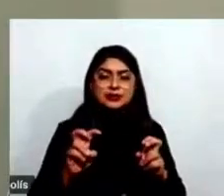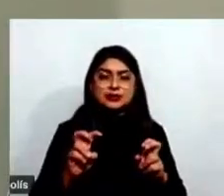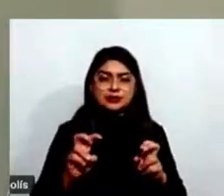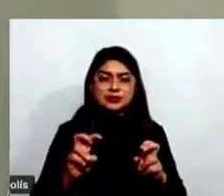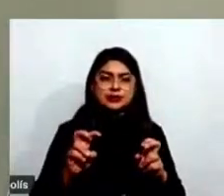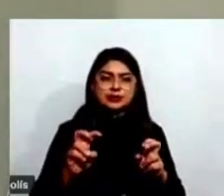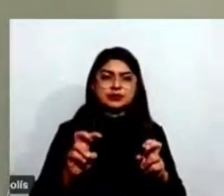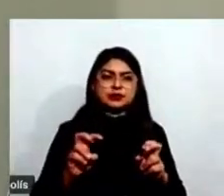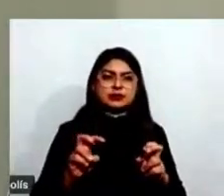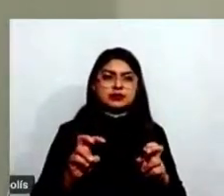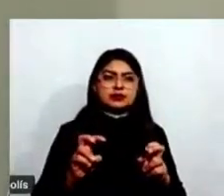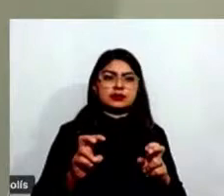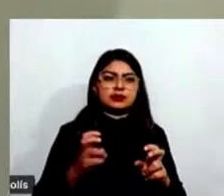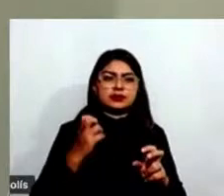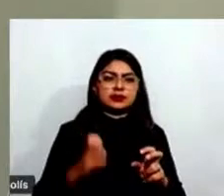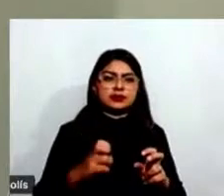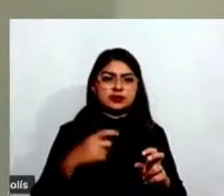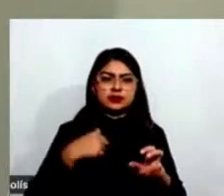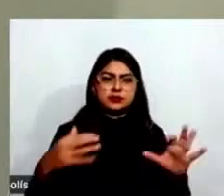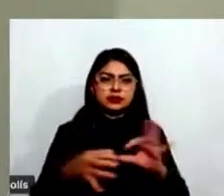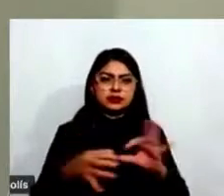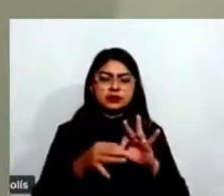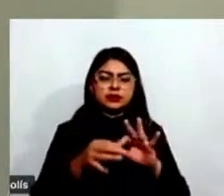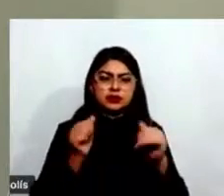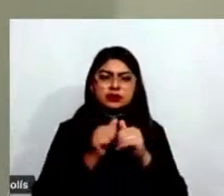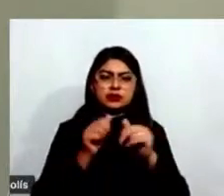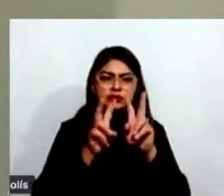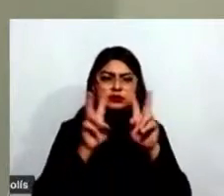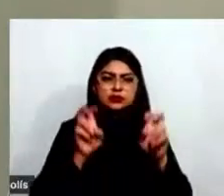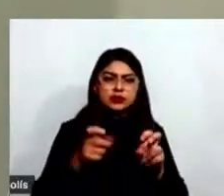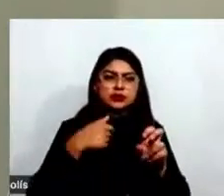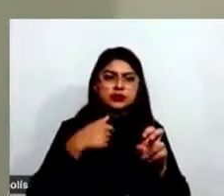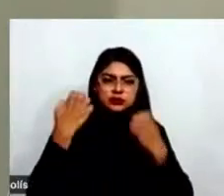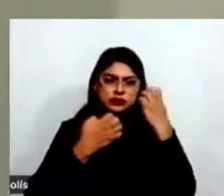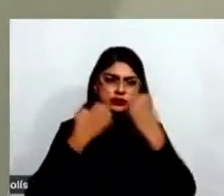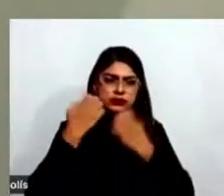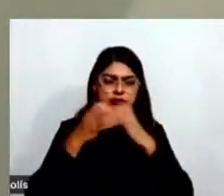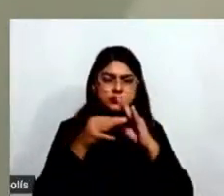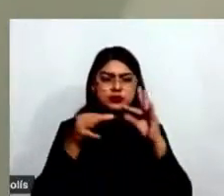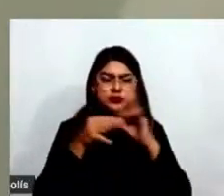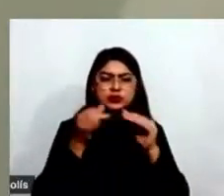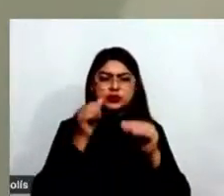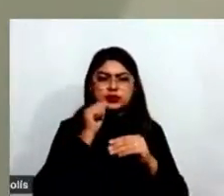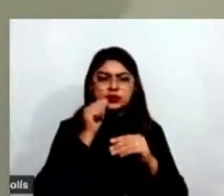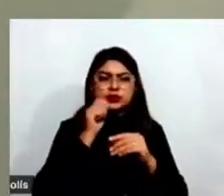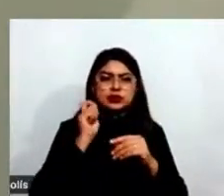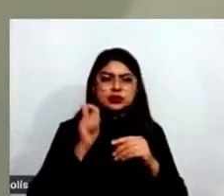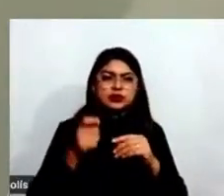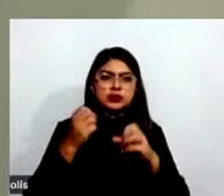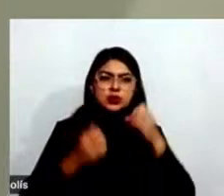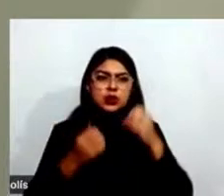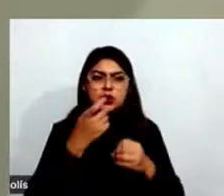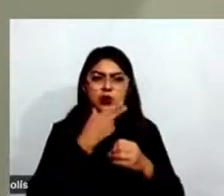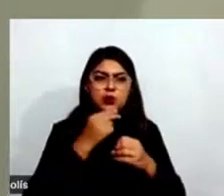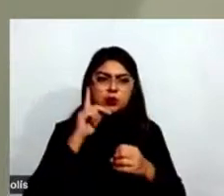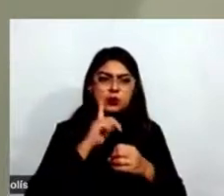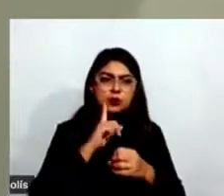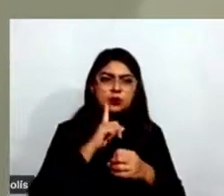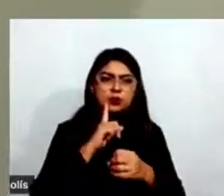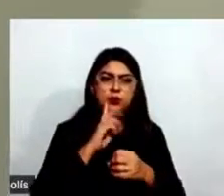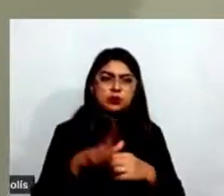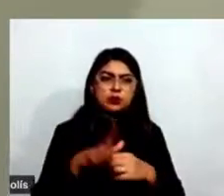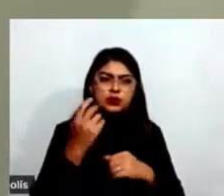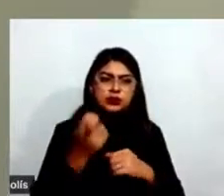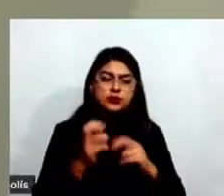enlazarlo con un tema que no había abordado, que es el tema de las faltas disciplinarias contra jueces y jueces, porque ese es un tema constante en los casos